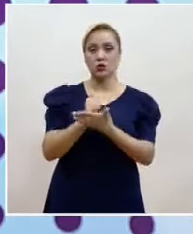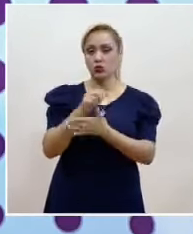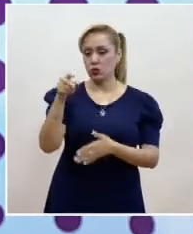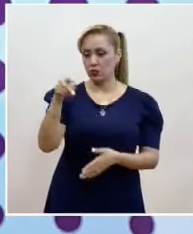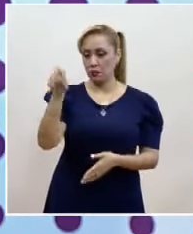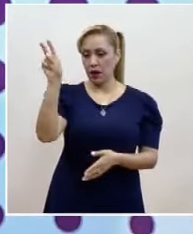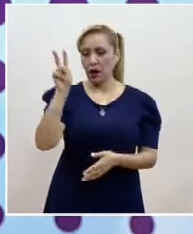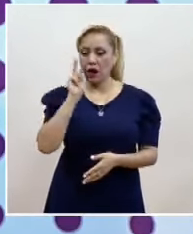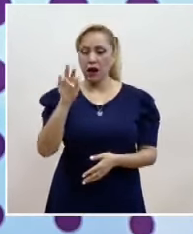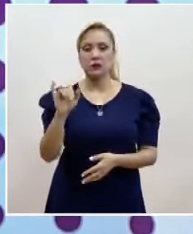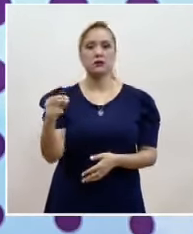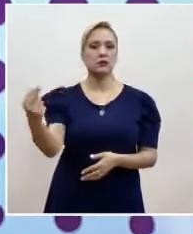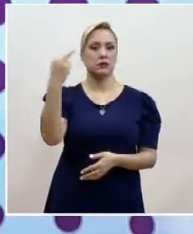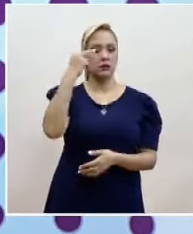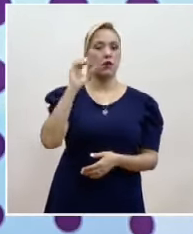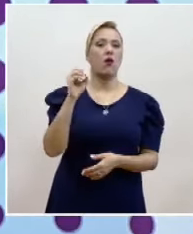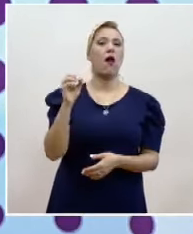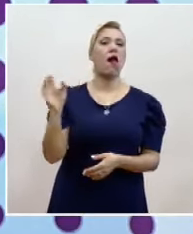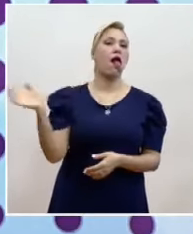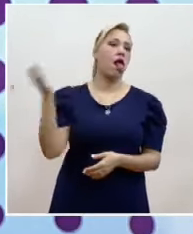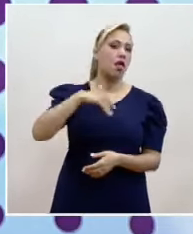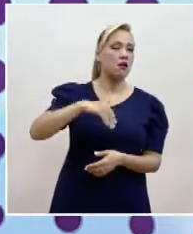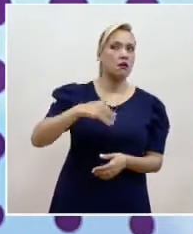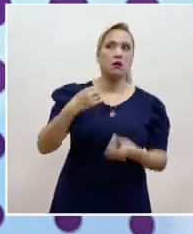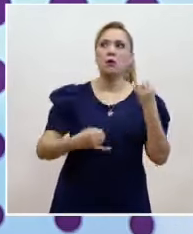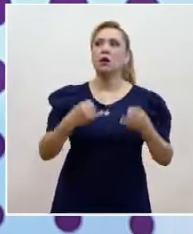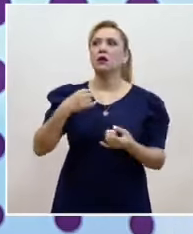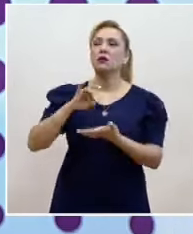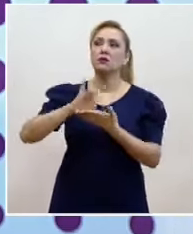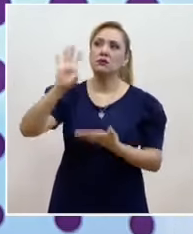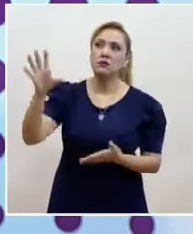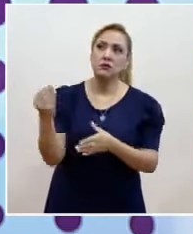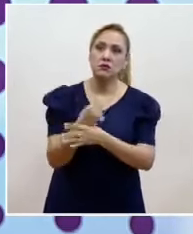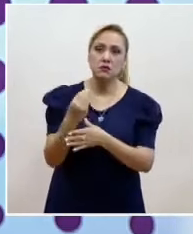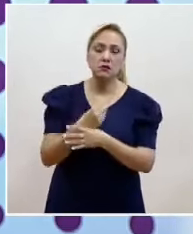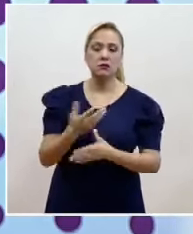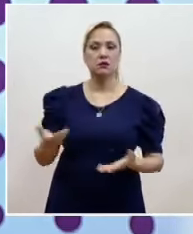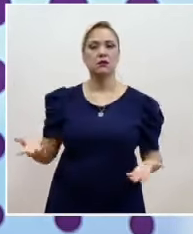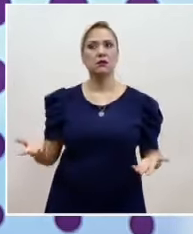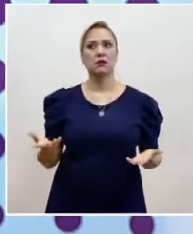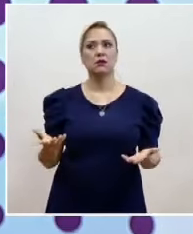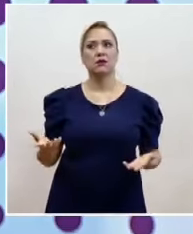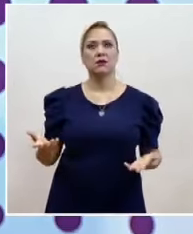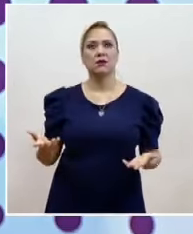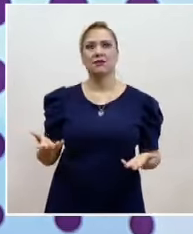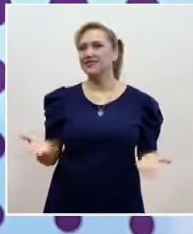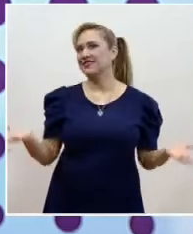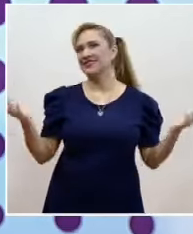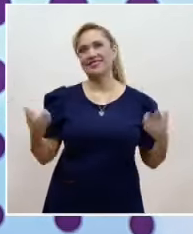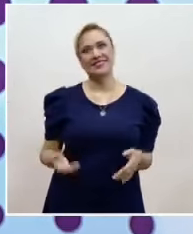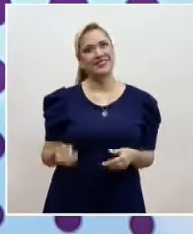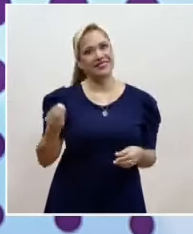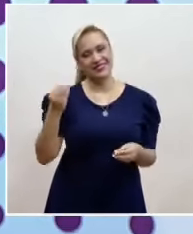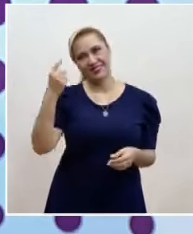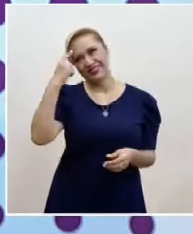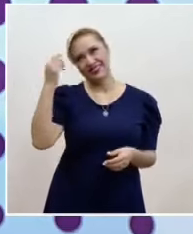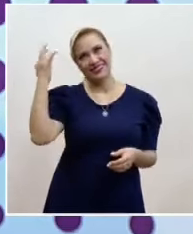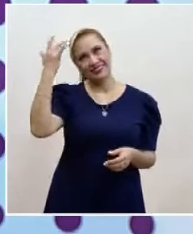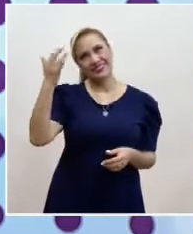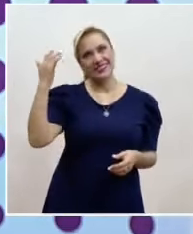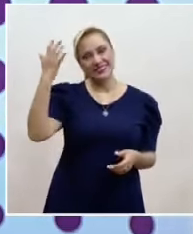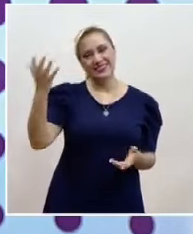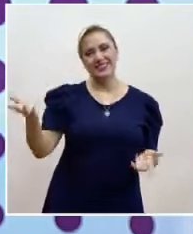reflexiones, ¿no? Me dejó en visto Claro. el juzgado, ¿no? Nos lleva un montón de reflexiones que son los temas clásicos, el debido